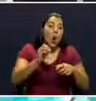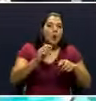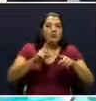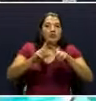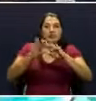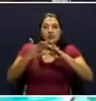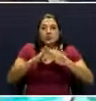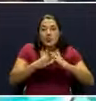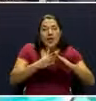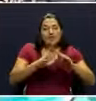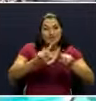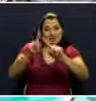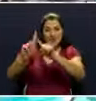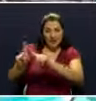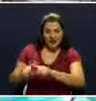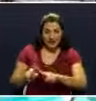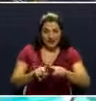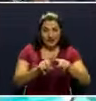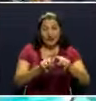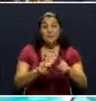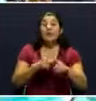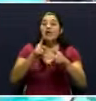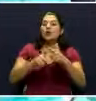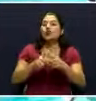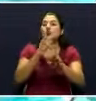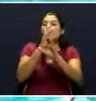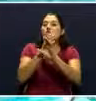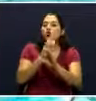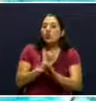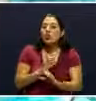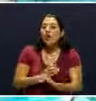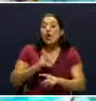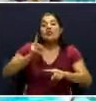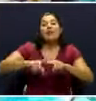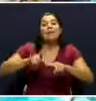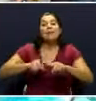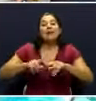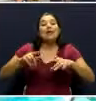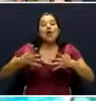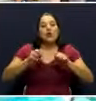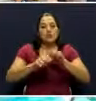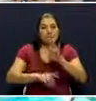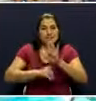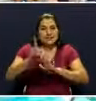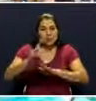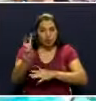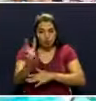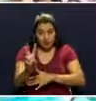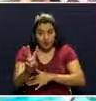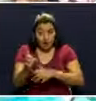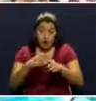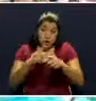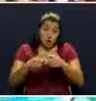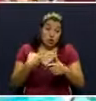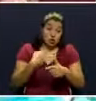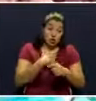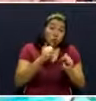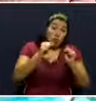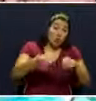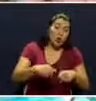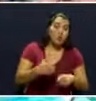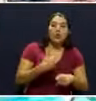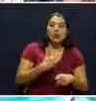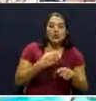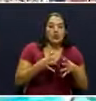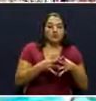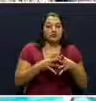muy diferente. Entonces, las medidas epidemiológicas van dependiendo de este comportamiento. Entonces, nosotros podemos tener en una primera fase un